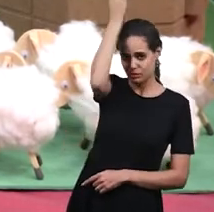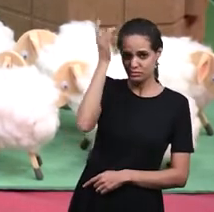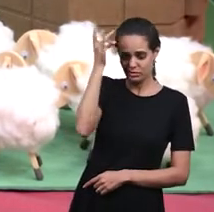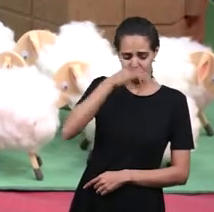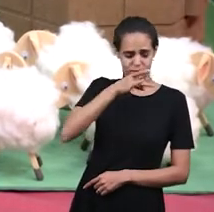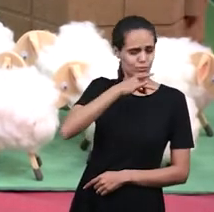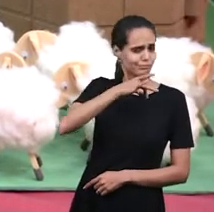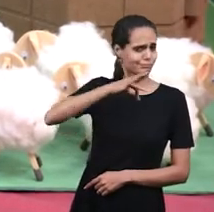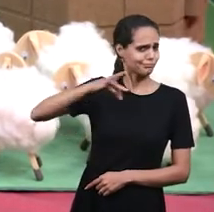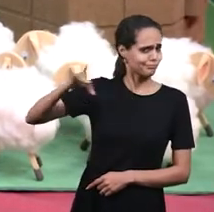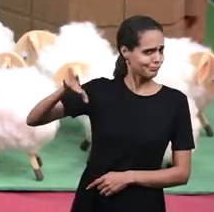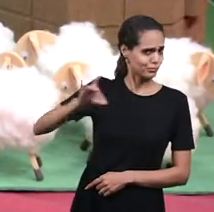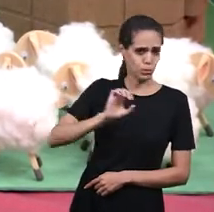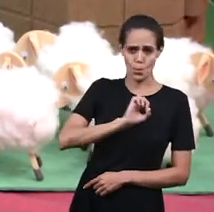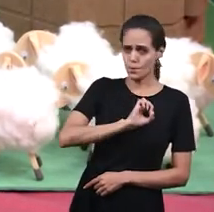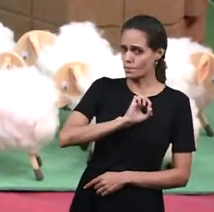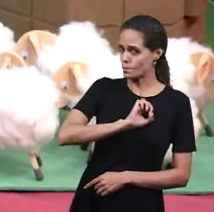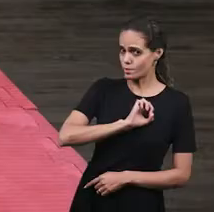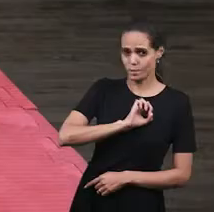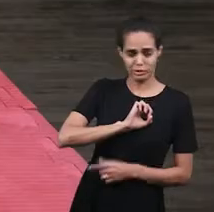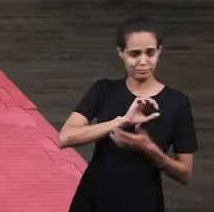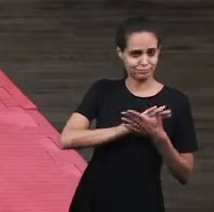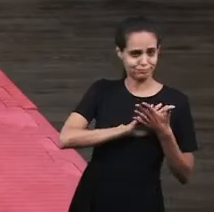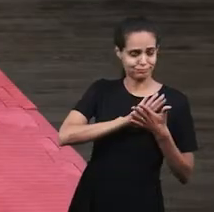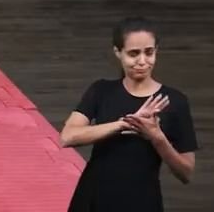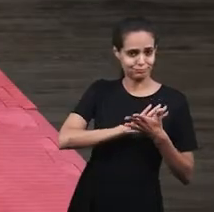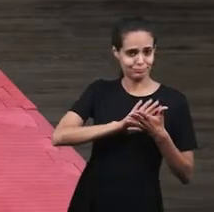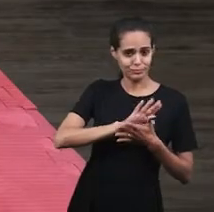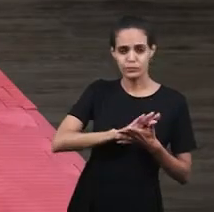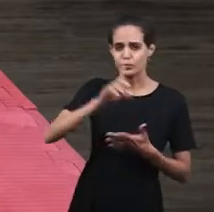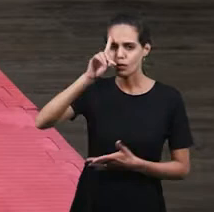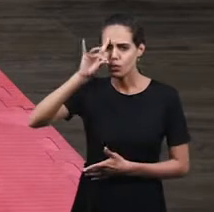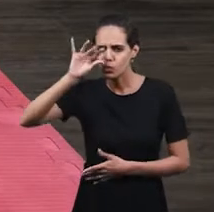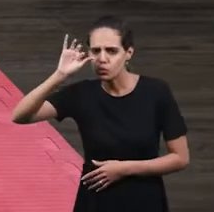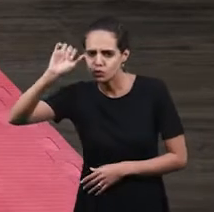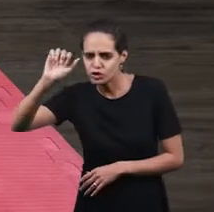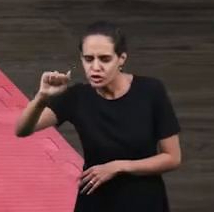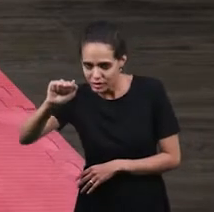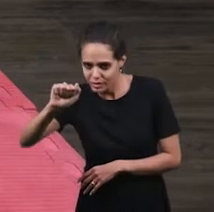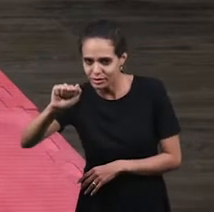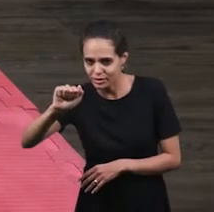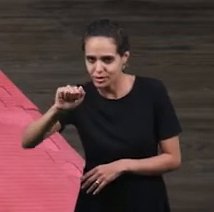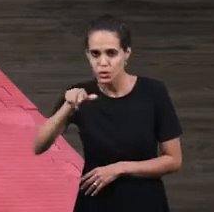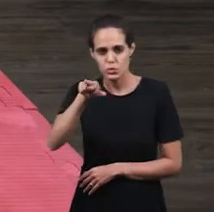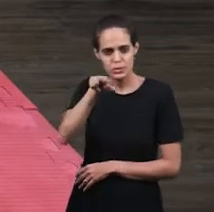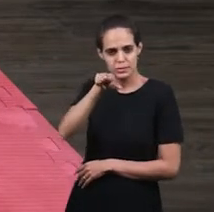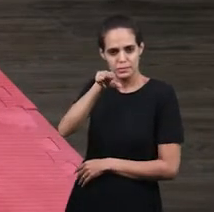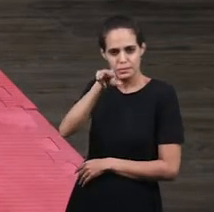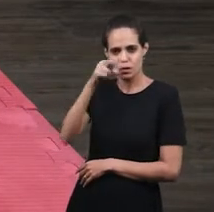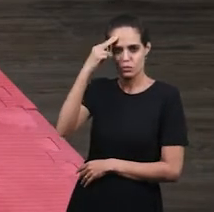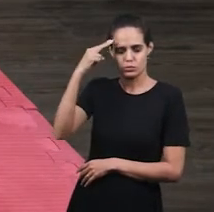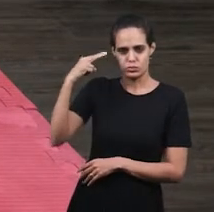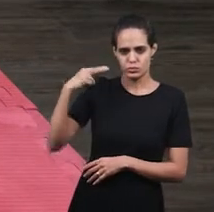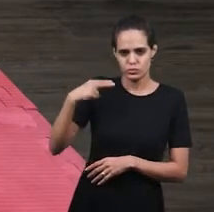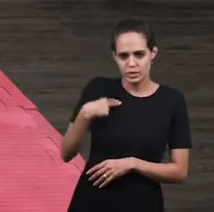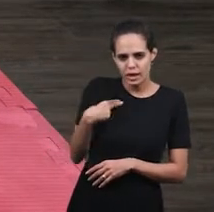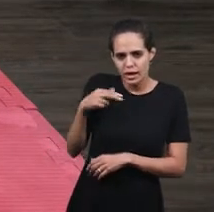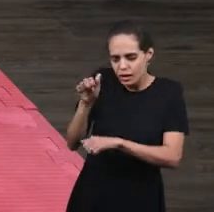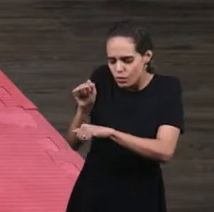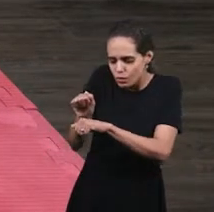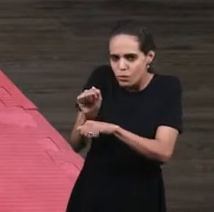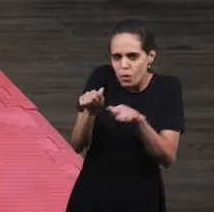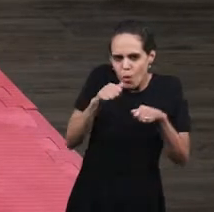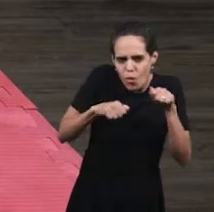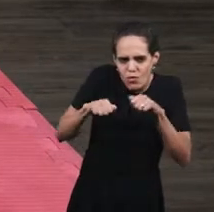Dios. Un día, cuando los hermanos de José estaban cuidando de las ovejas, su